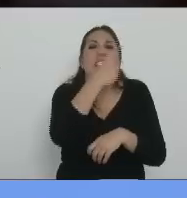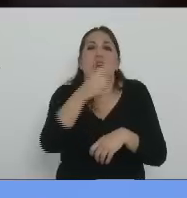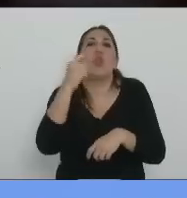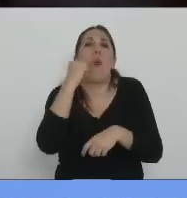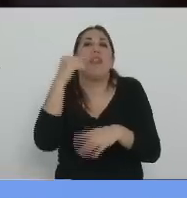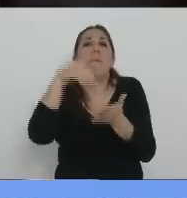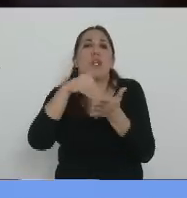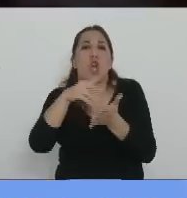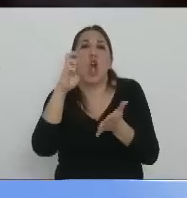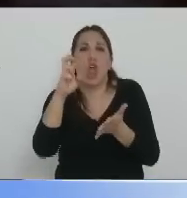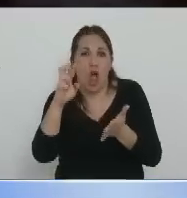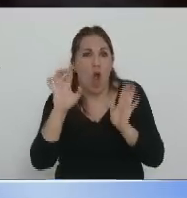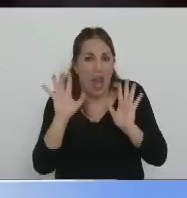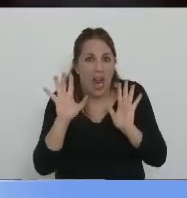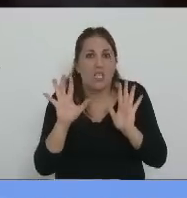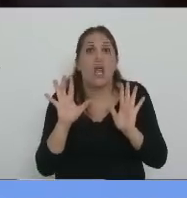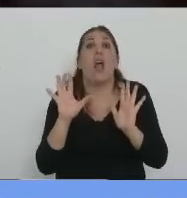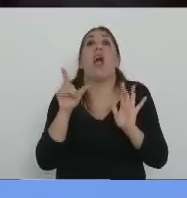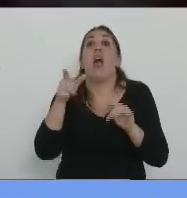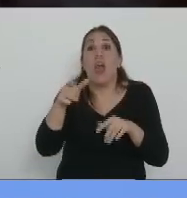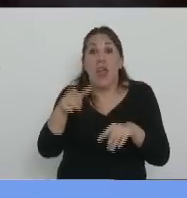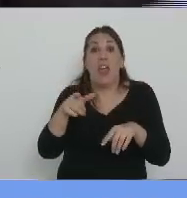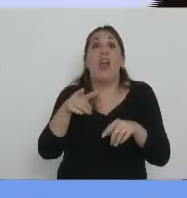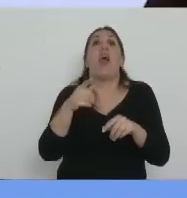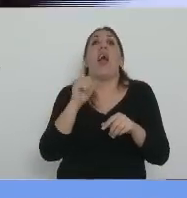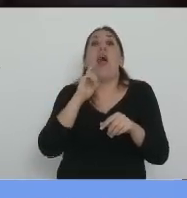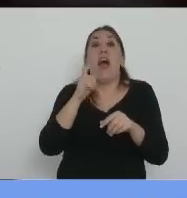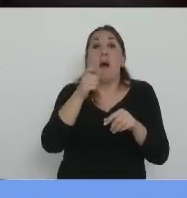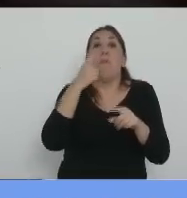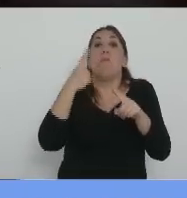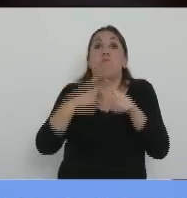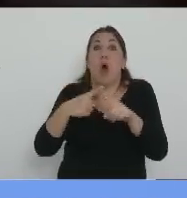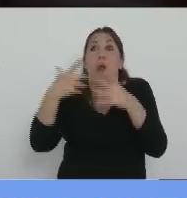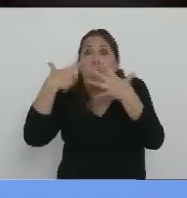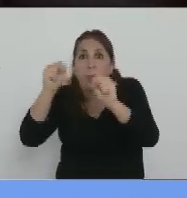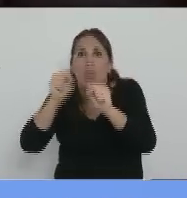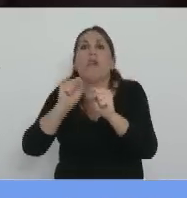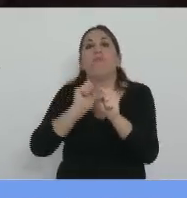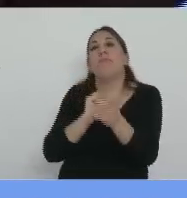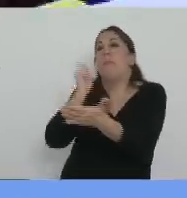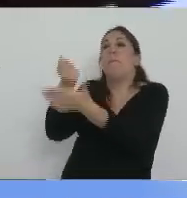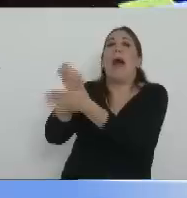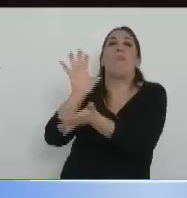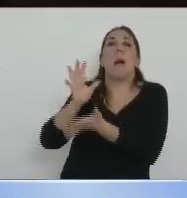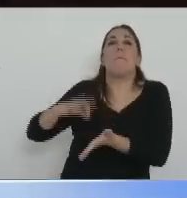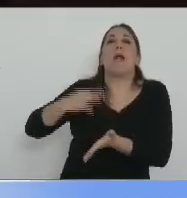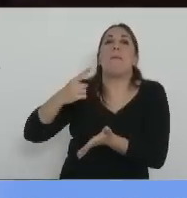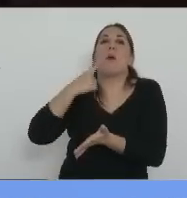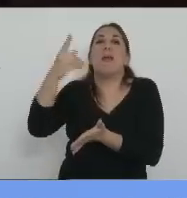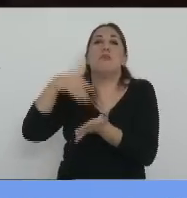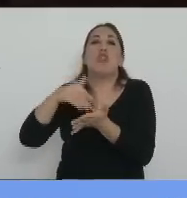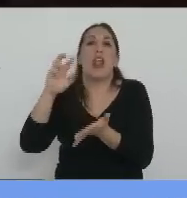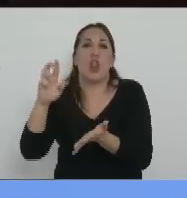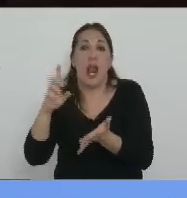y hubo recompensa por mil millones de dólares son datos oficiales de ellos en un año nada más eso es lo que